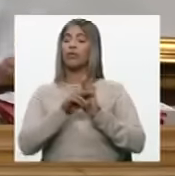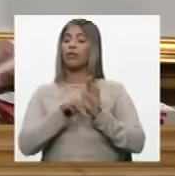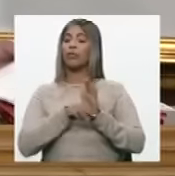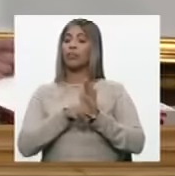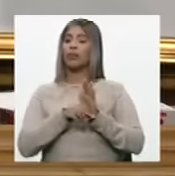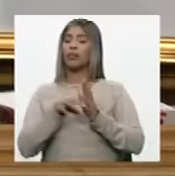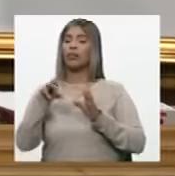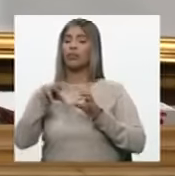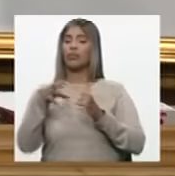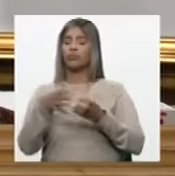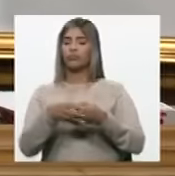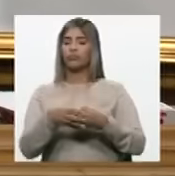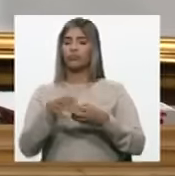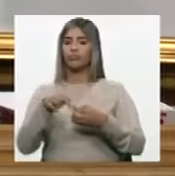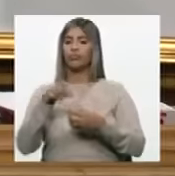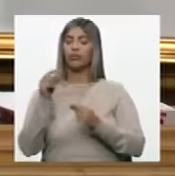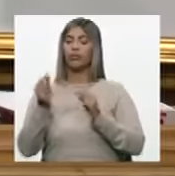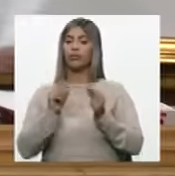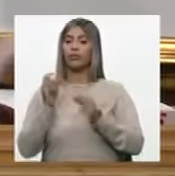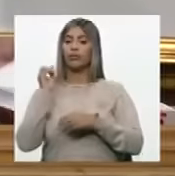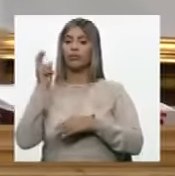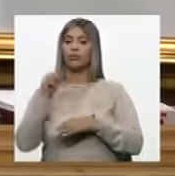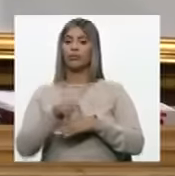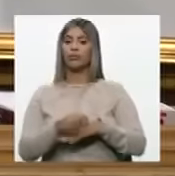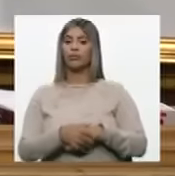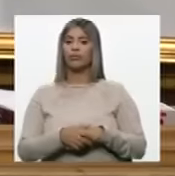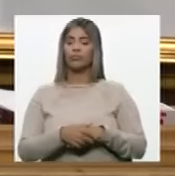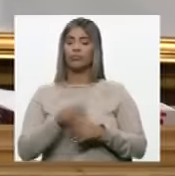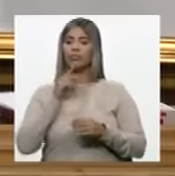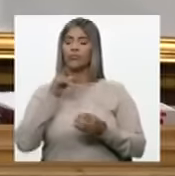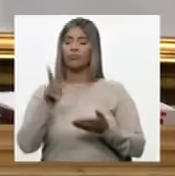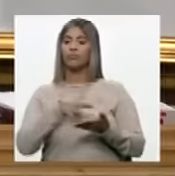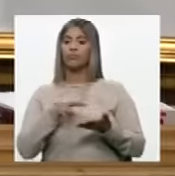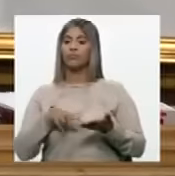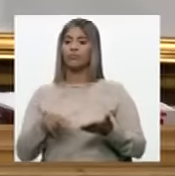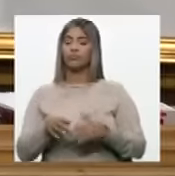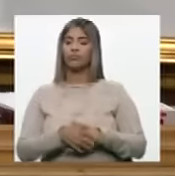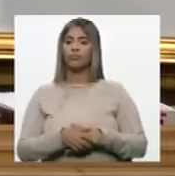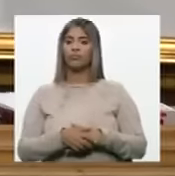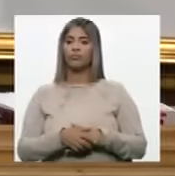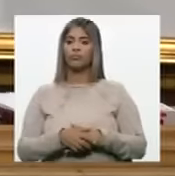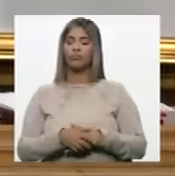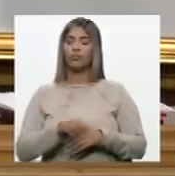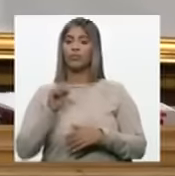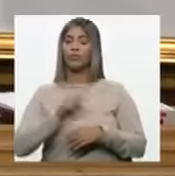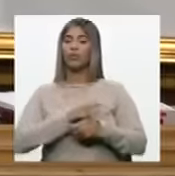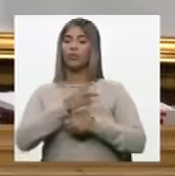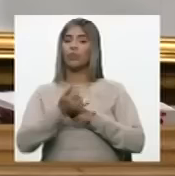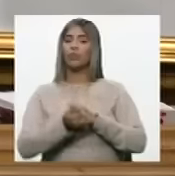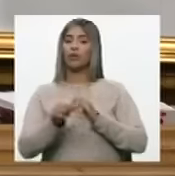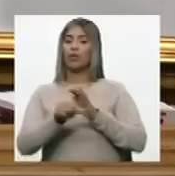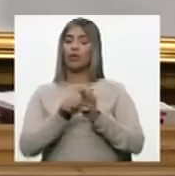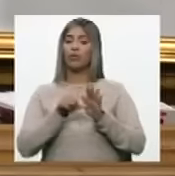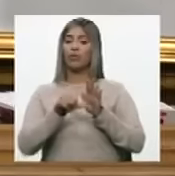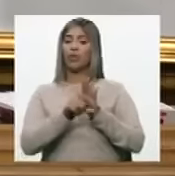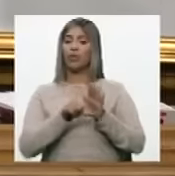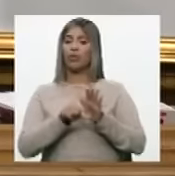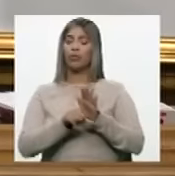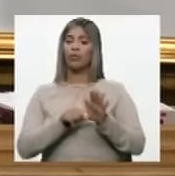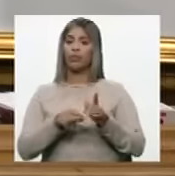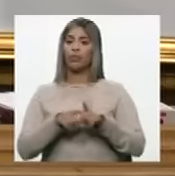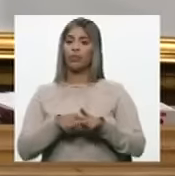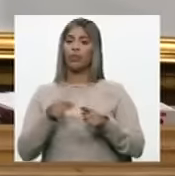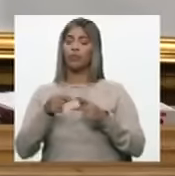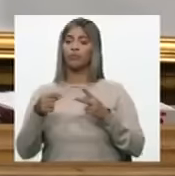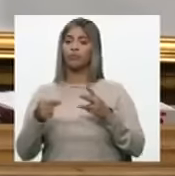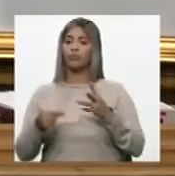Interior y de debate. Sírvase dar lectura de este proyecto artículo por artículo, así como las